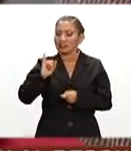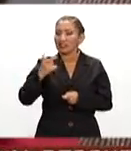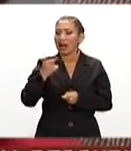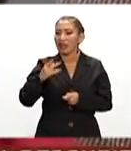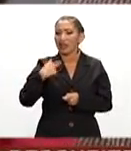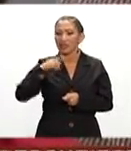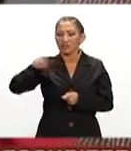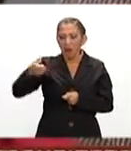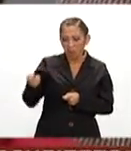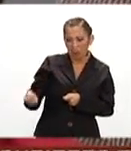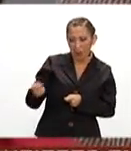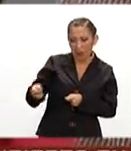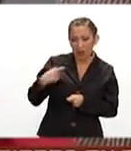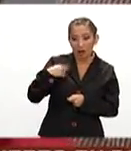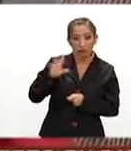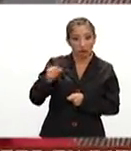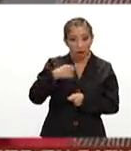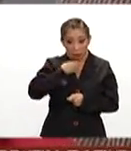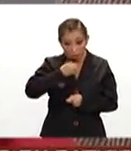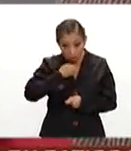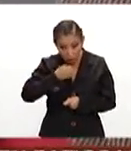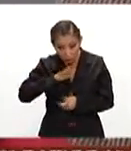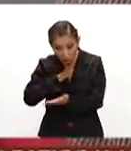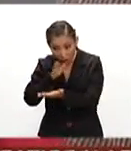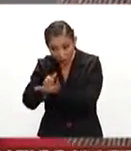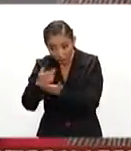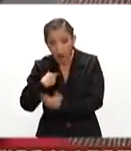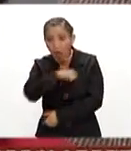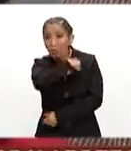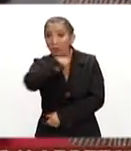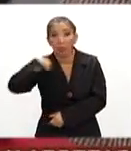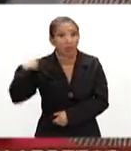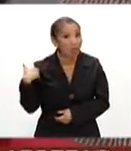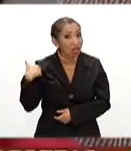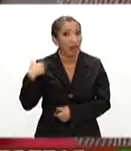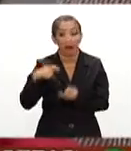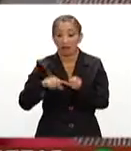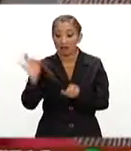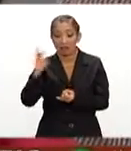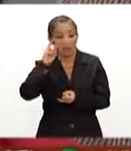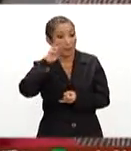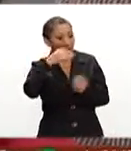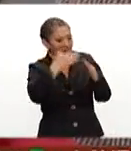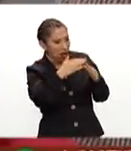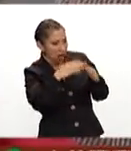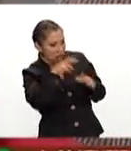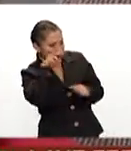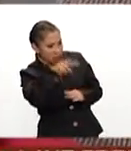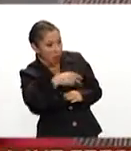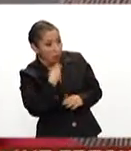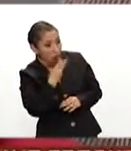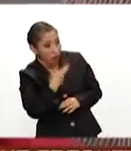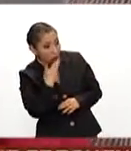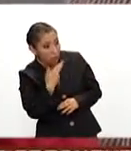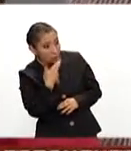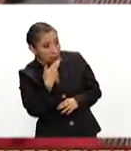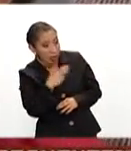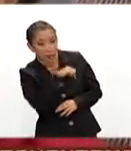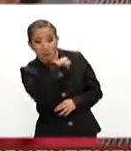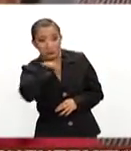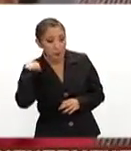son perros. Si no vas a rezar a la mezquita, te ejecutan. Si te ven en tu casa a la hora del rezo,